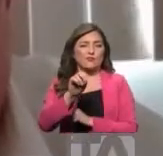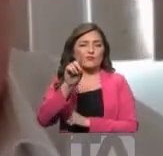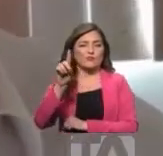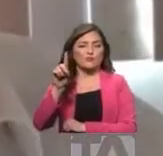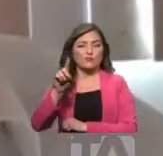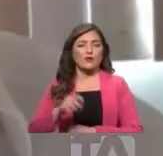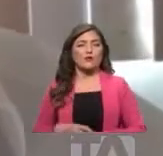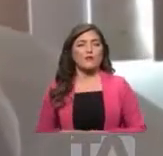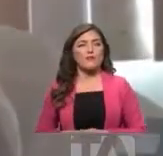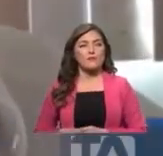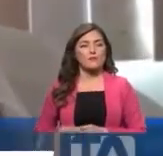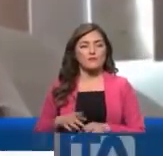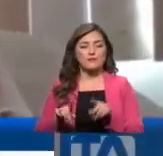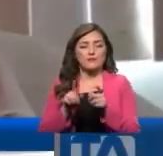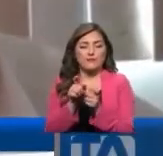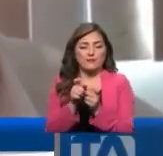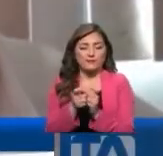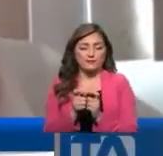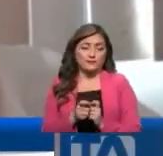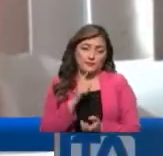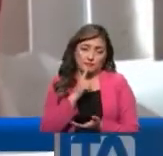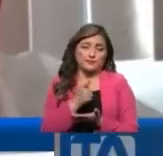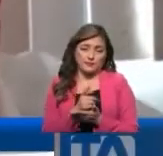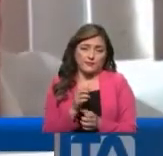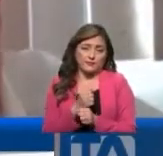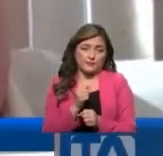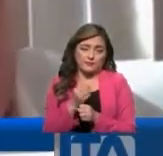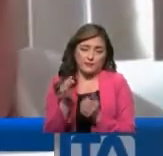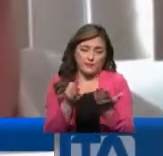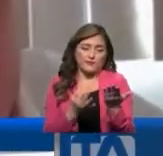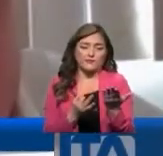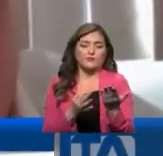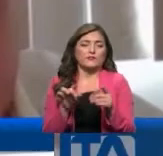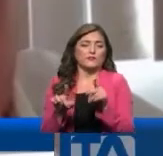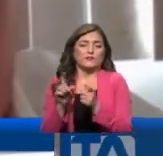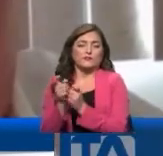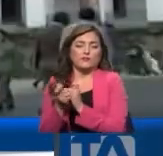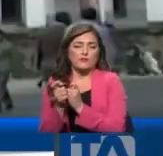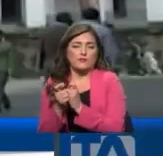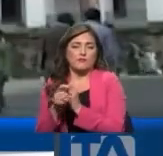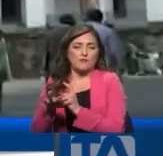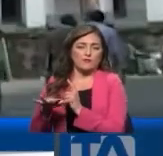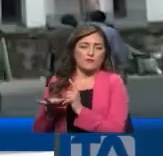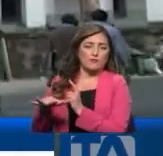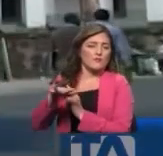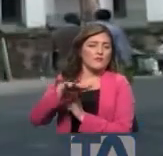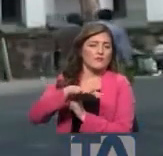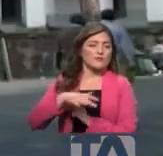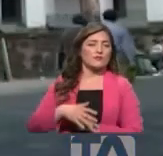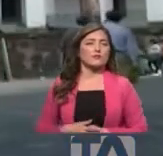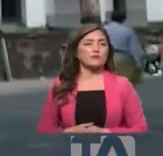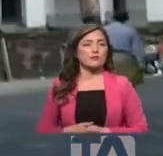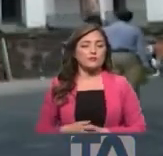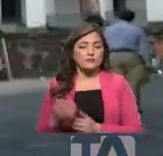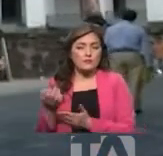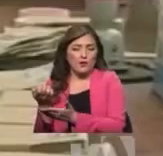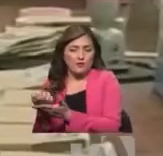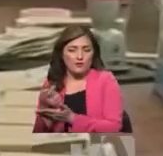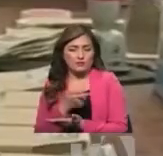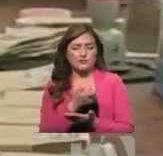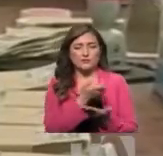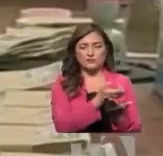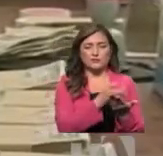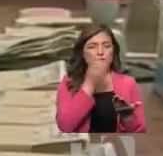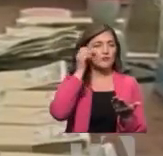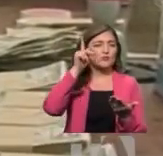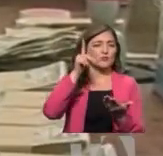Y con eso pretenden aplicar un programa de ajuste en una reforma que contempla más o menos